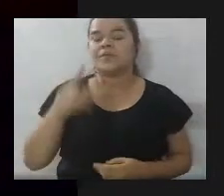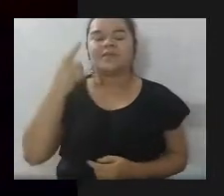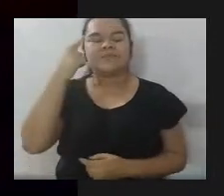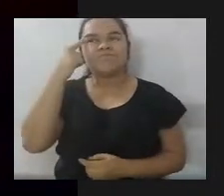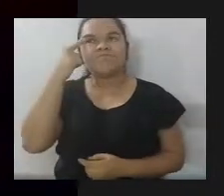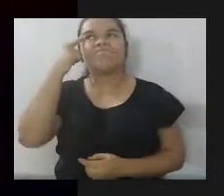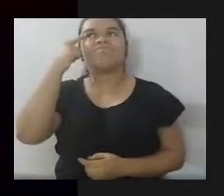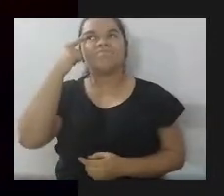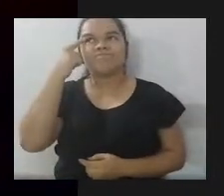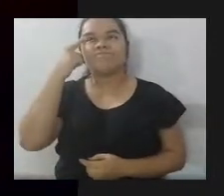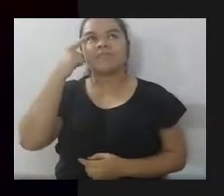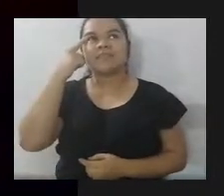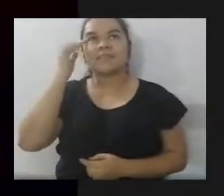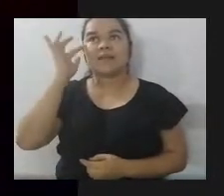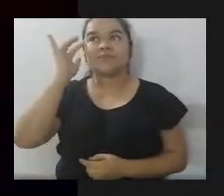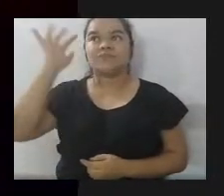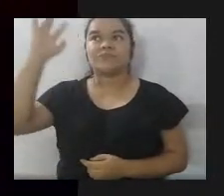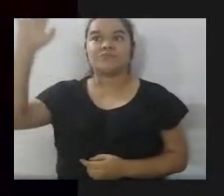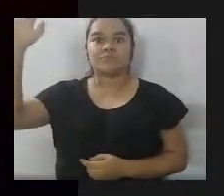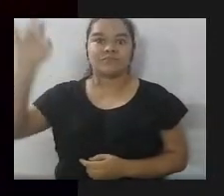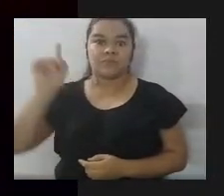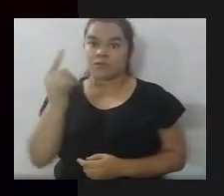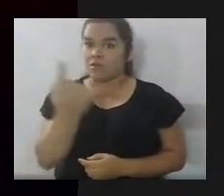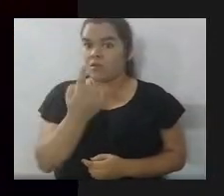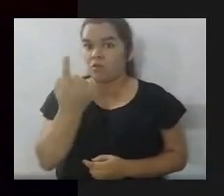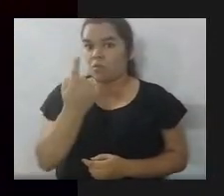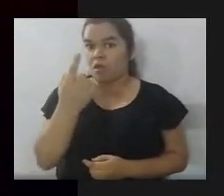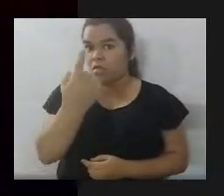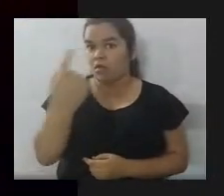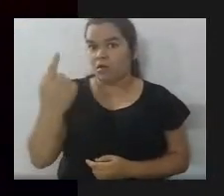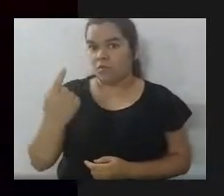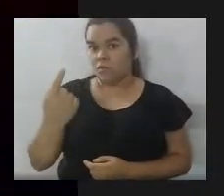creando. Es decir, traten